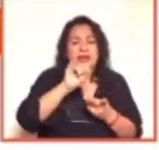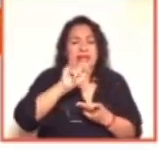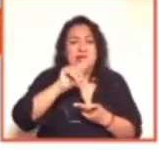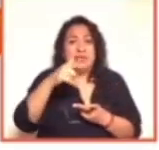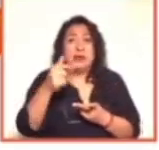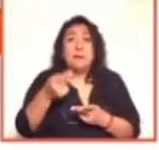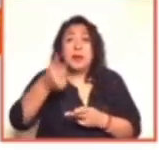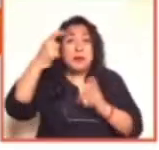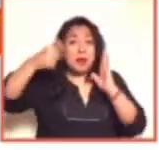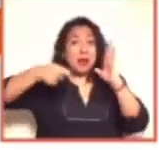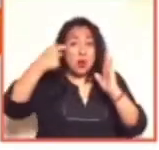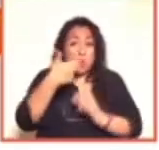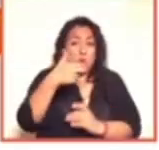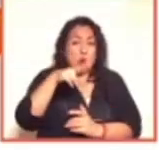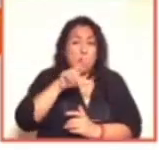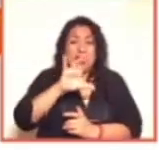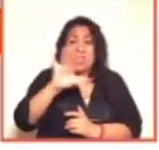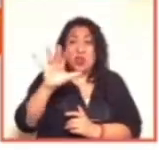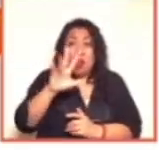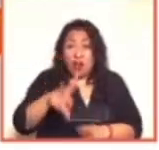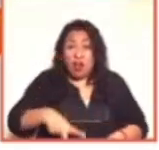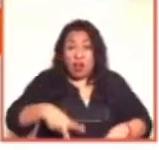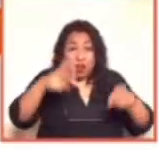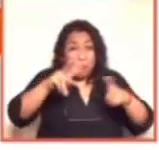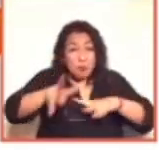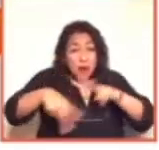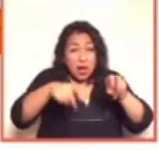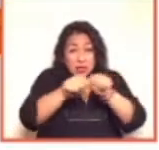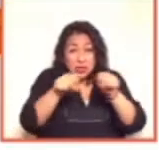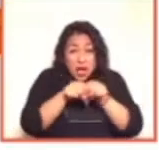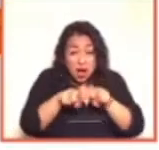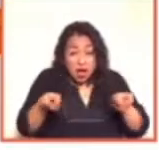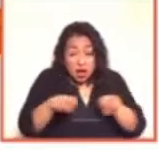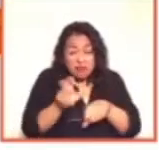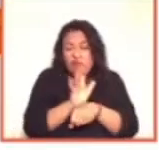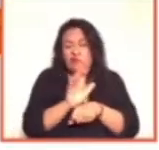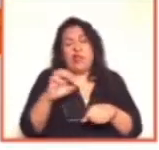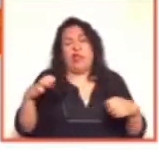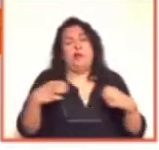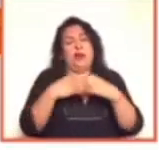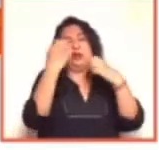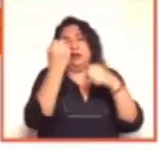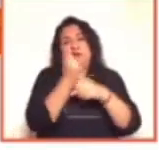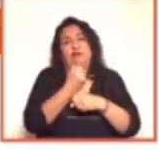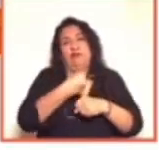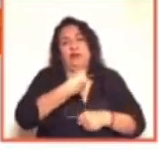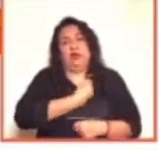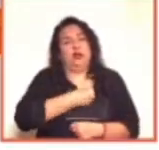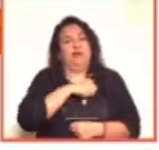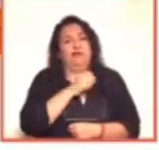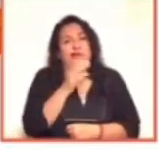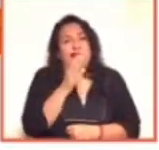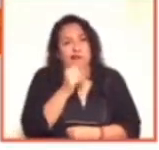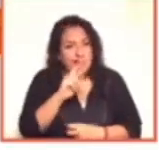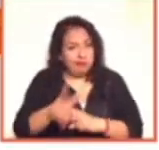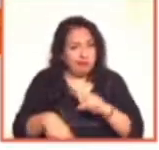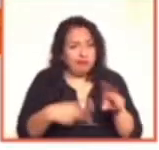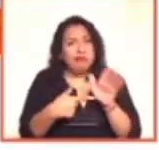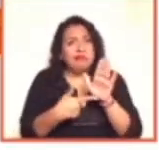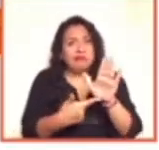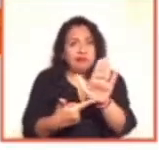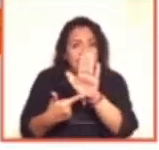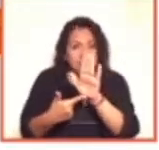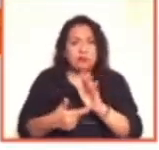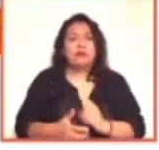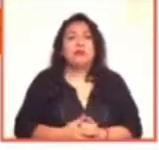Nieto, Huachicolero, no pudo llegar a las salas de cine debido a la emergencia sanitaria. Nunca les va a ir mejor, ¿sabes por qué? ¿Por? Porque así es el sistema